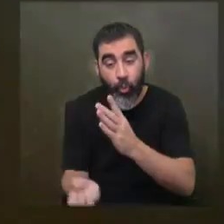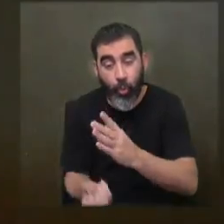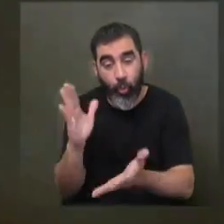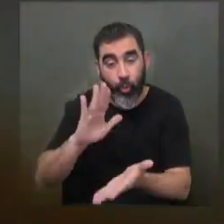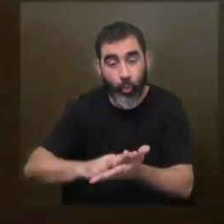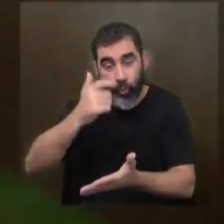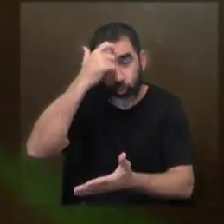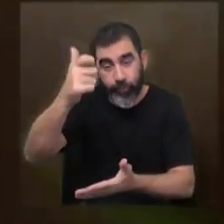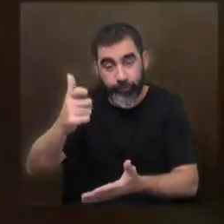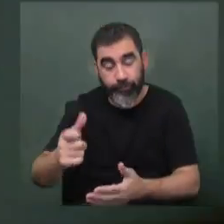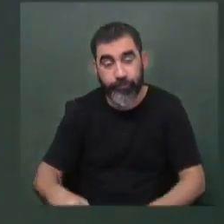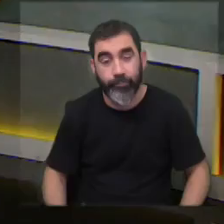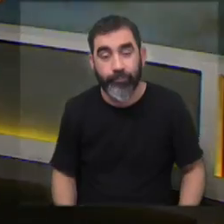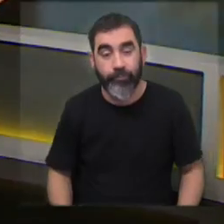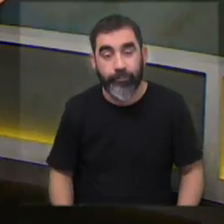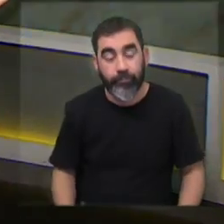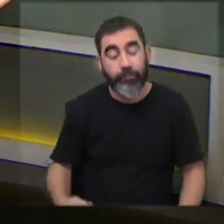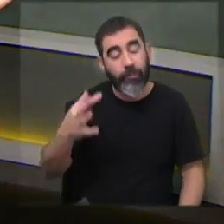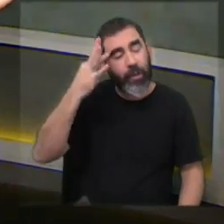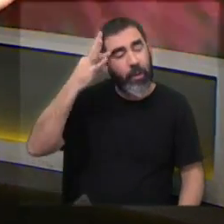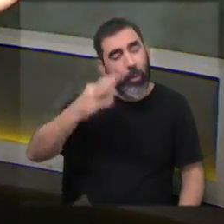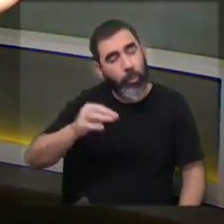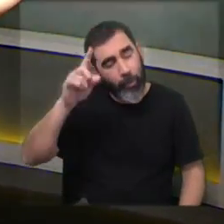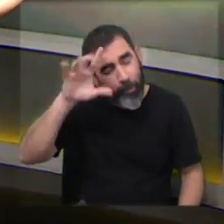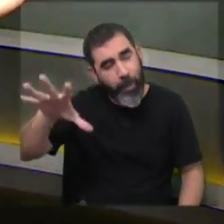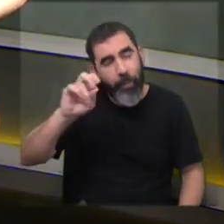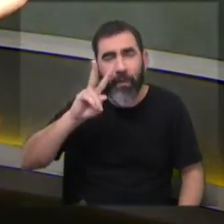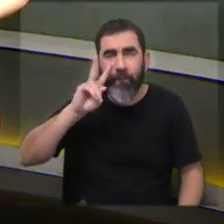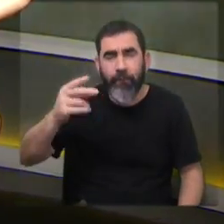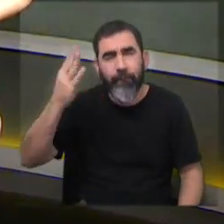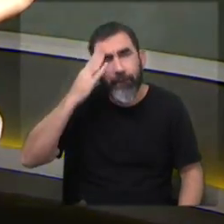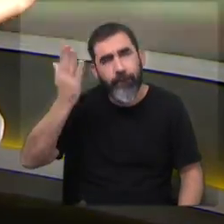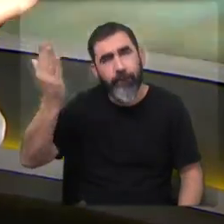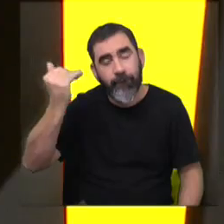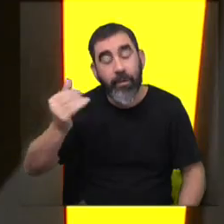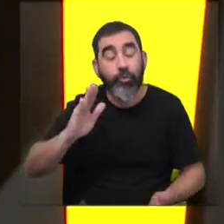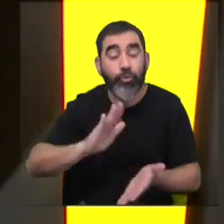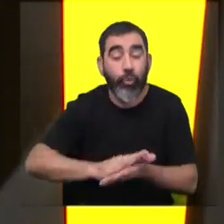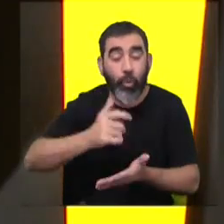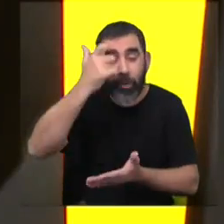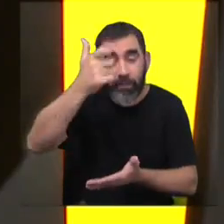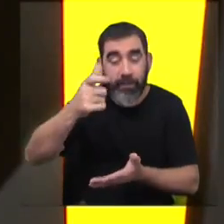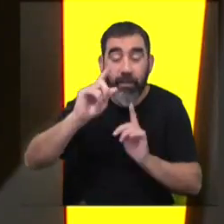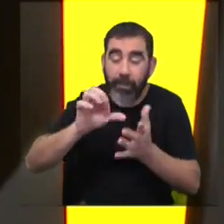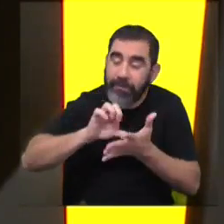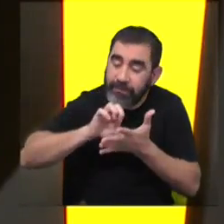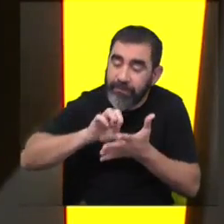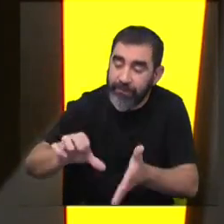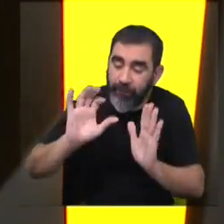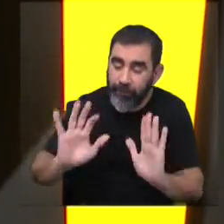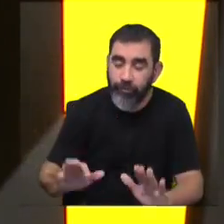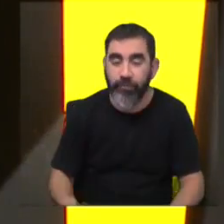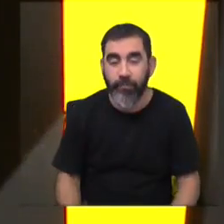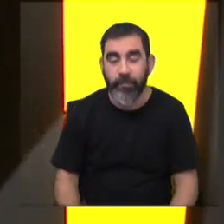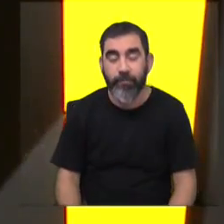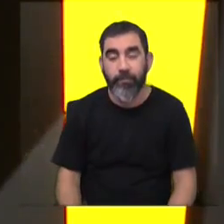supuesto. Nadie puede ser que justo se acuerde el día que se le mancha, yo vi que en Sobre Ciencia... Porque Sobre Ciencia es ciencia y servicio. Es un servicio a la comunidad, al hogar